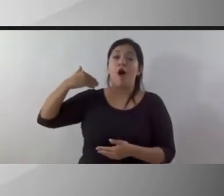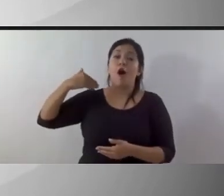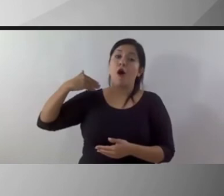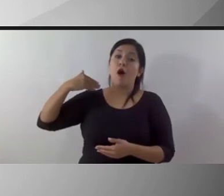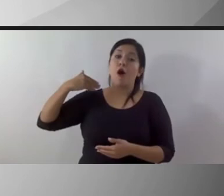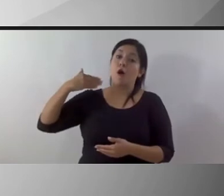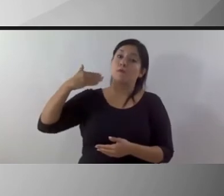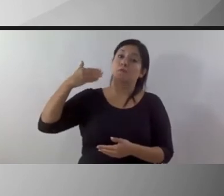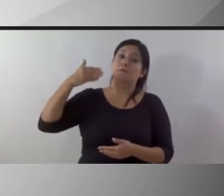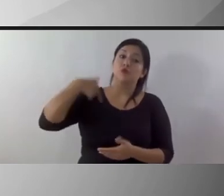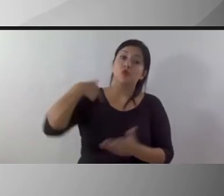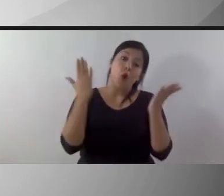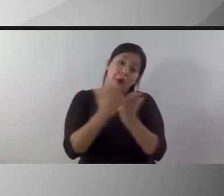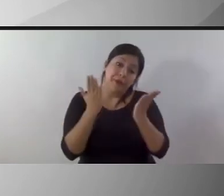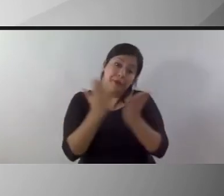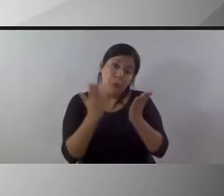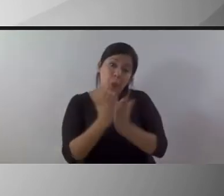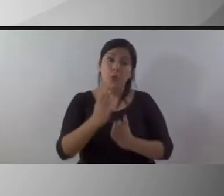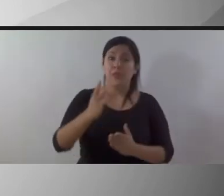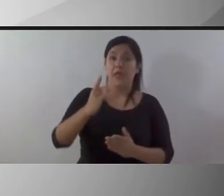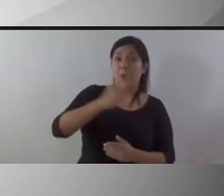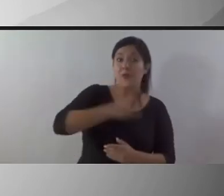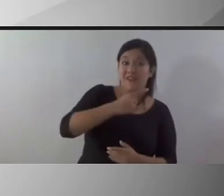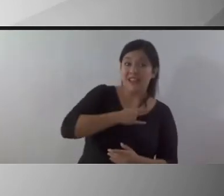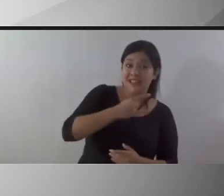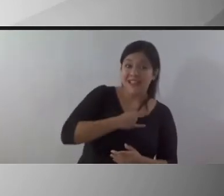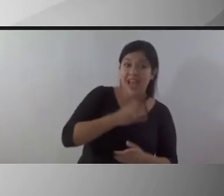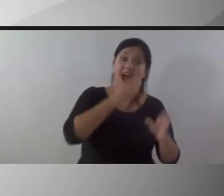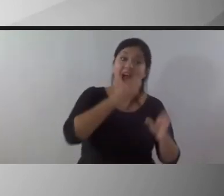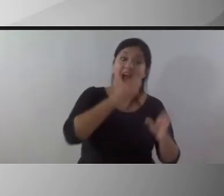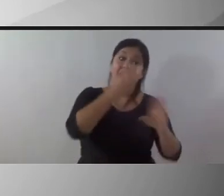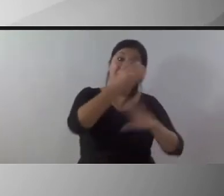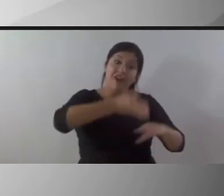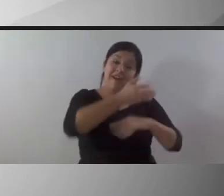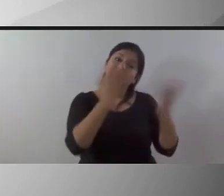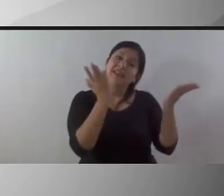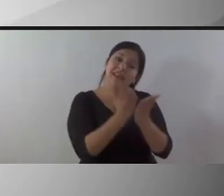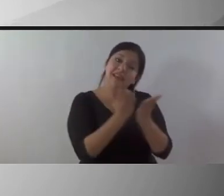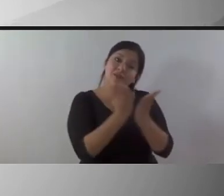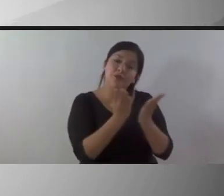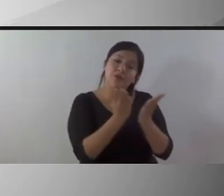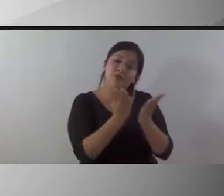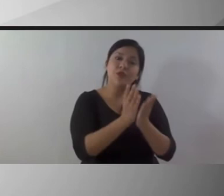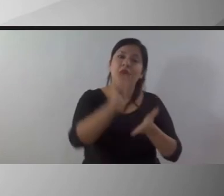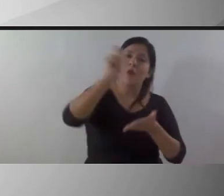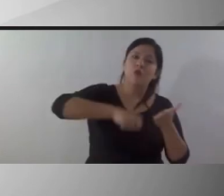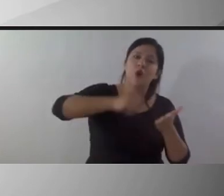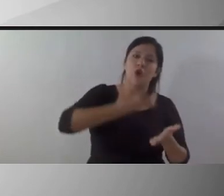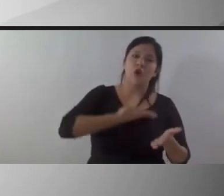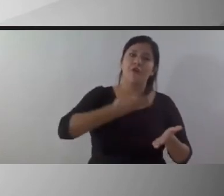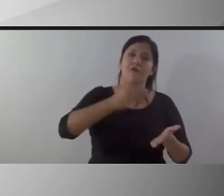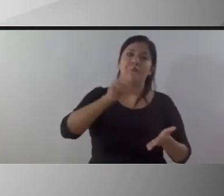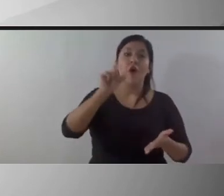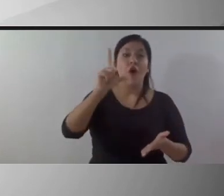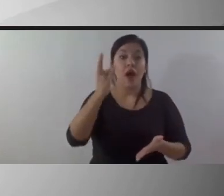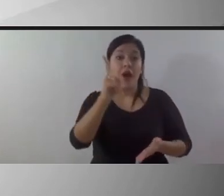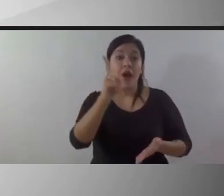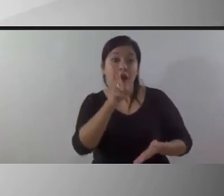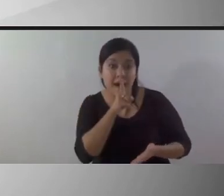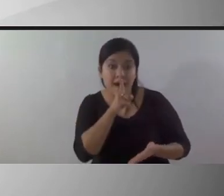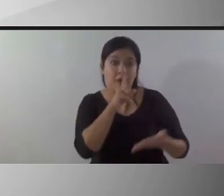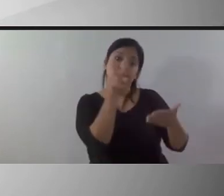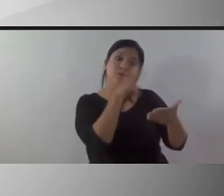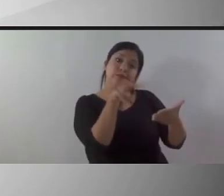la universidad, estudiando historia, leyendo a Foucault, y algo que pasa muy